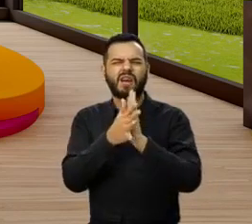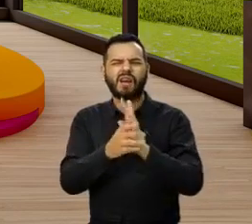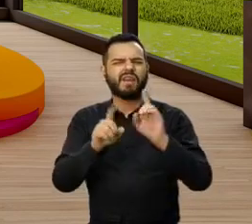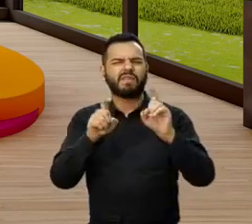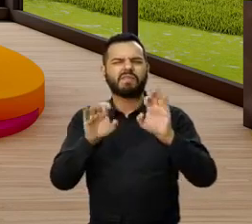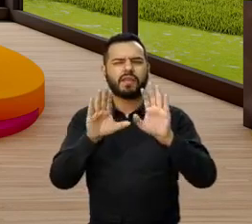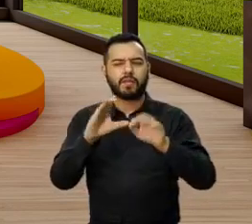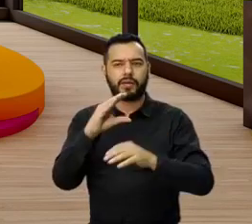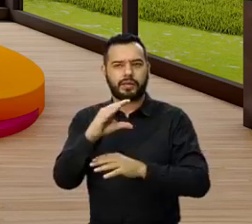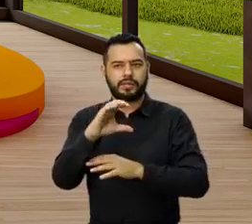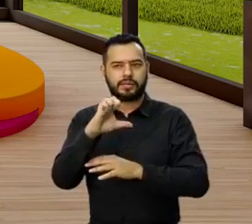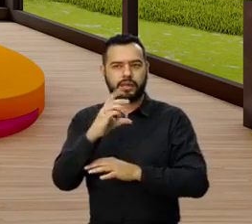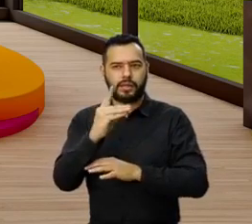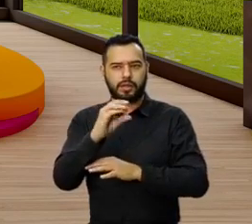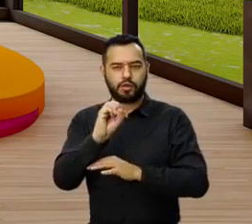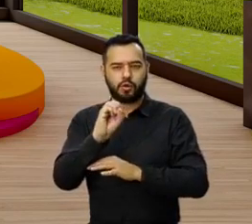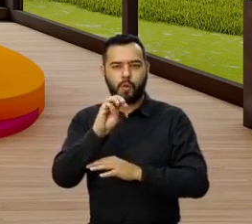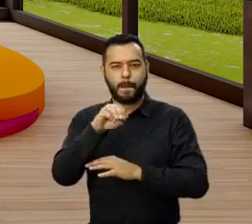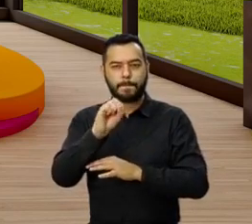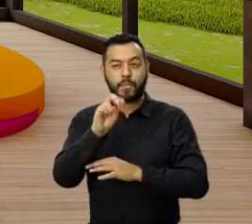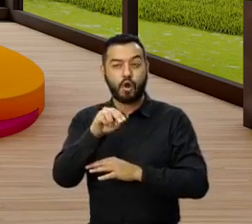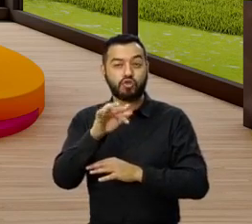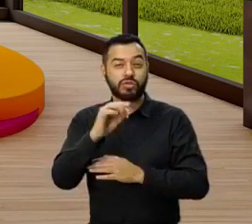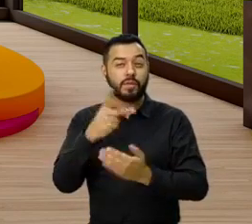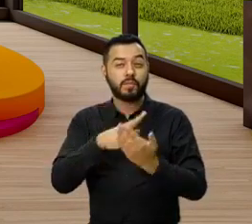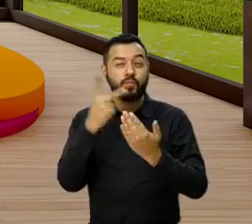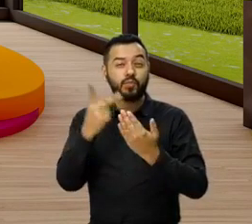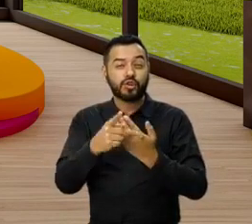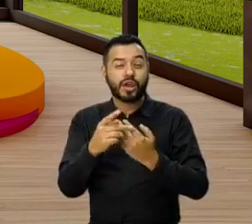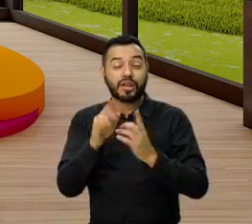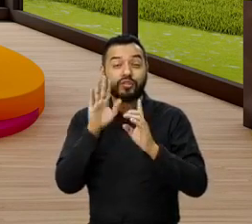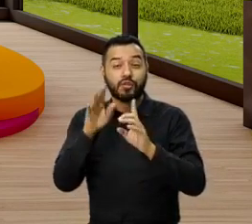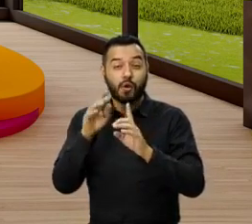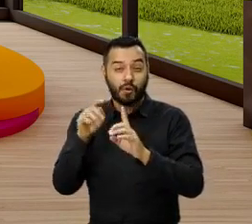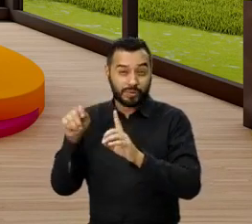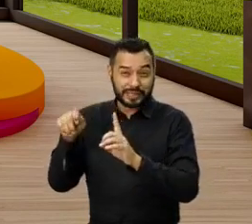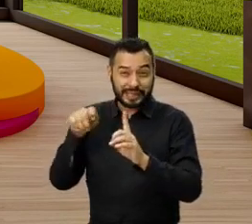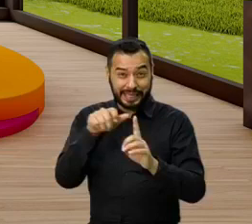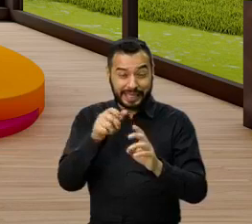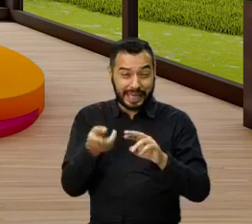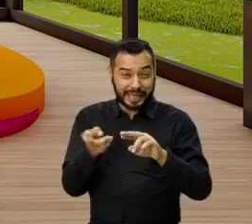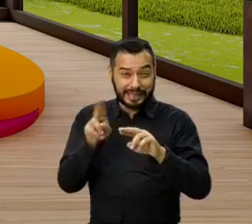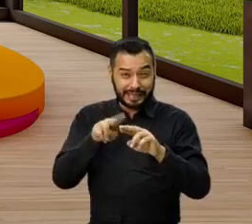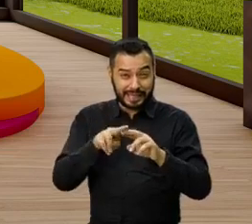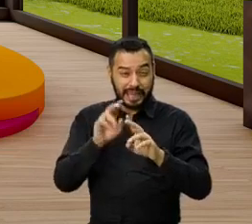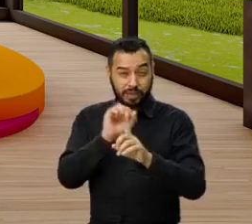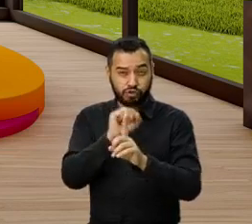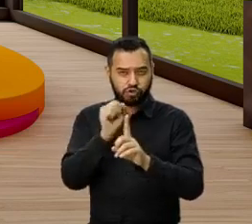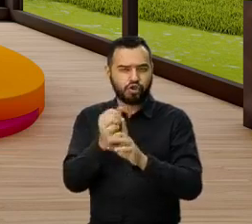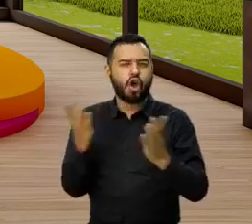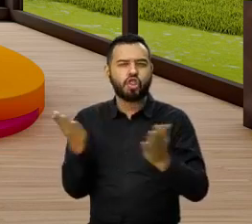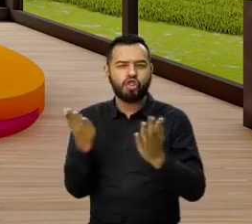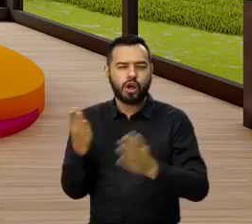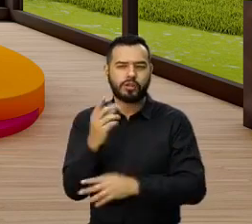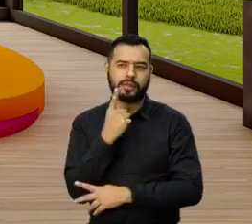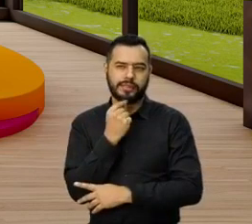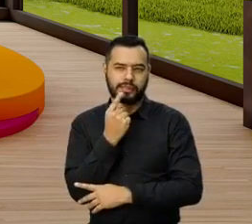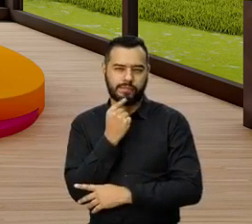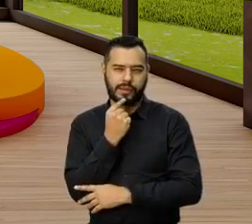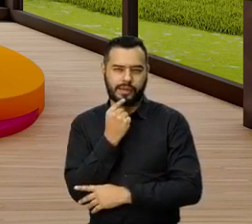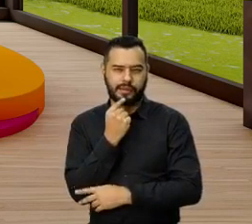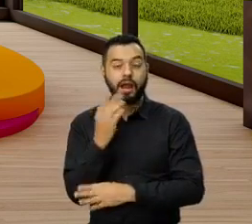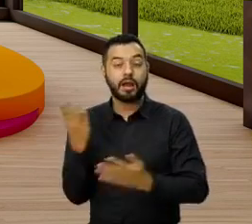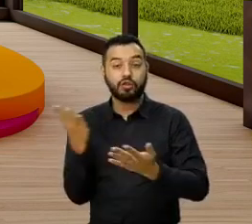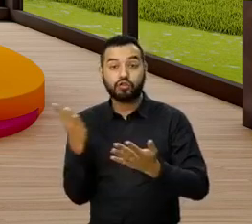estamos hablando de cedro monte el proyecto de vivienda de interés social de compensar en zipaquirá así que todos invita decimos por favor